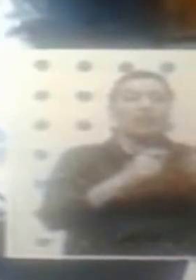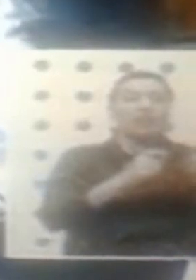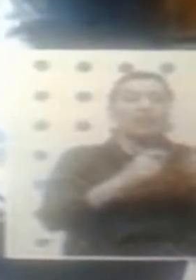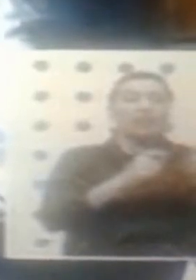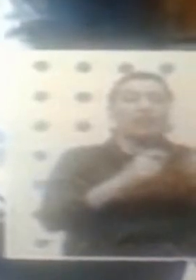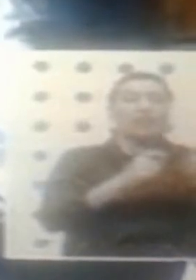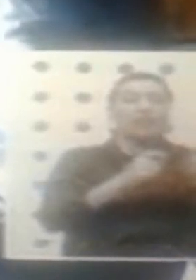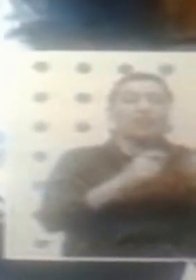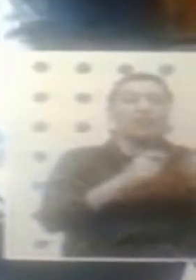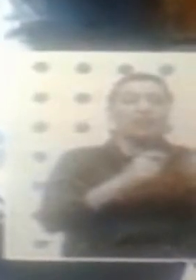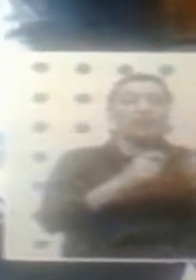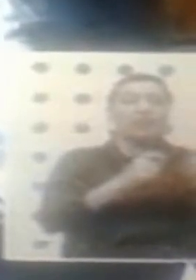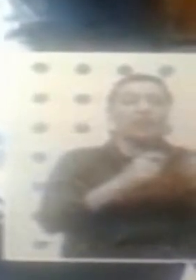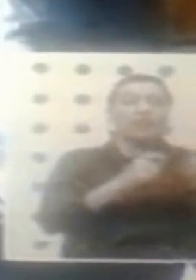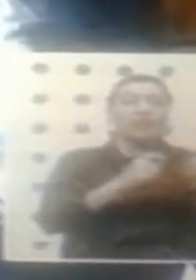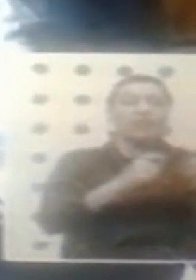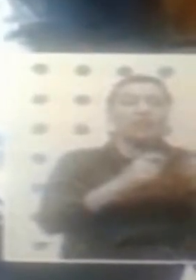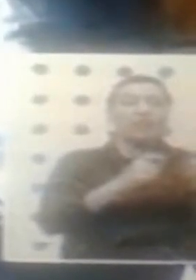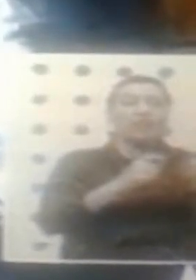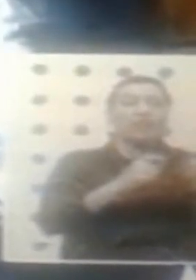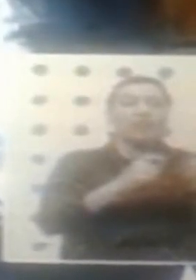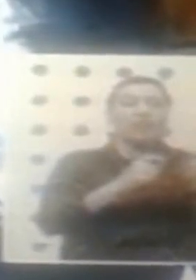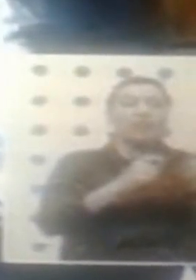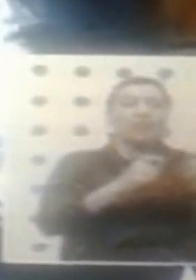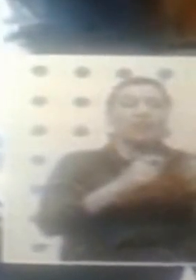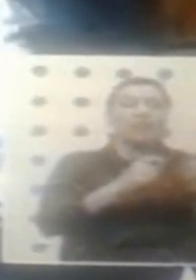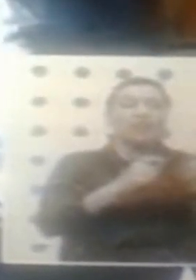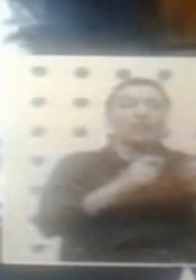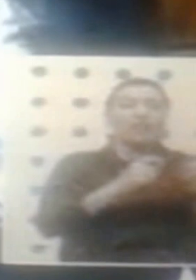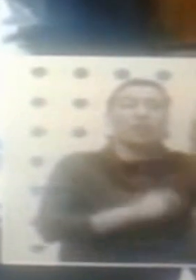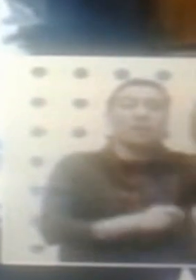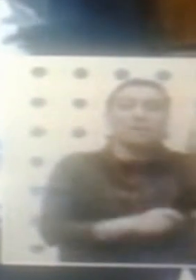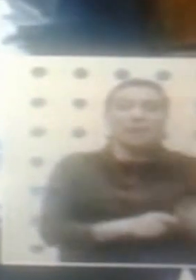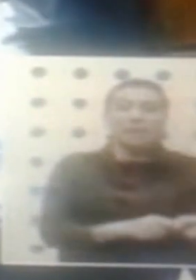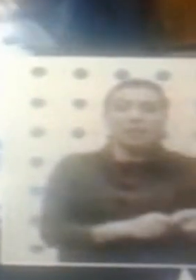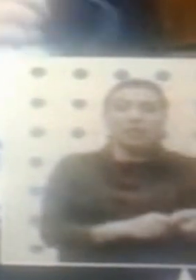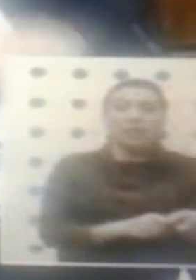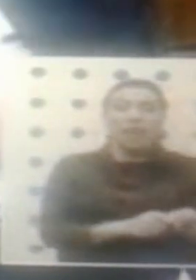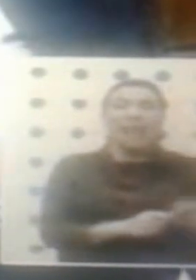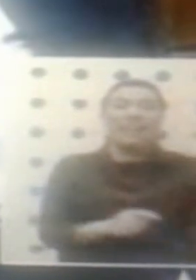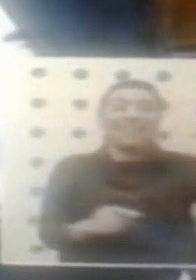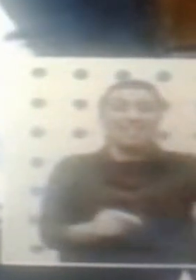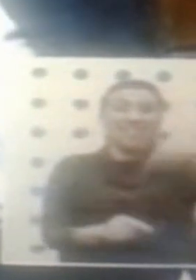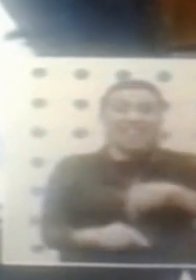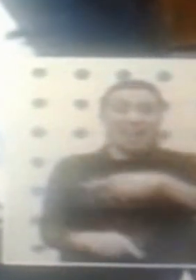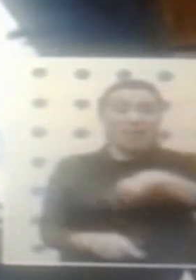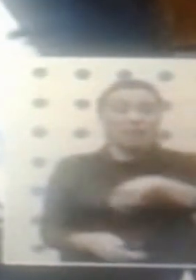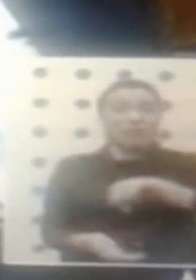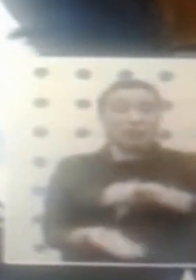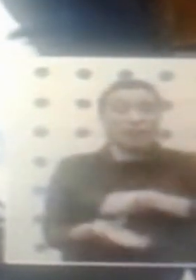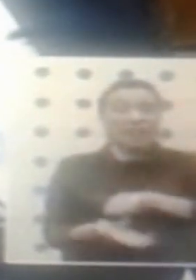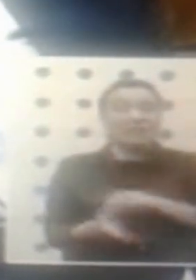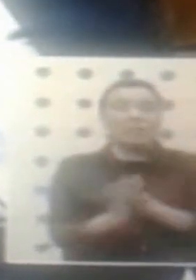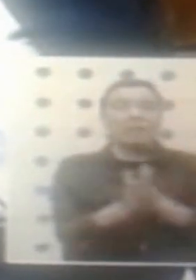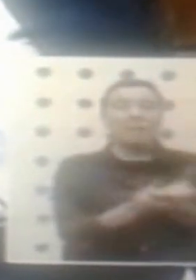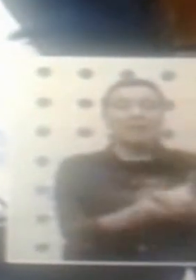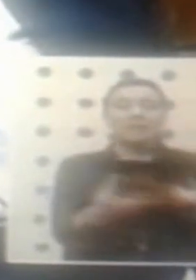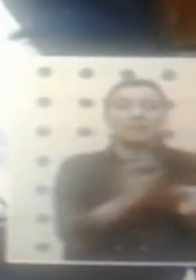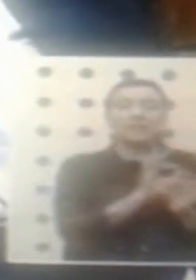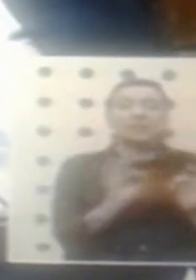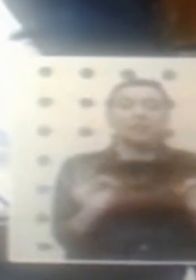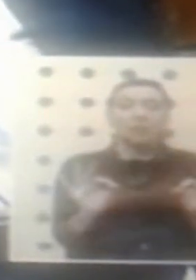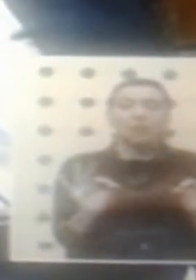de mafias en la trata de personas ingresando a nuestro país sin ninguna documentación ni